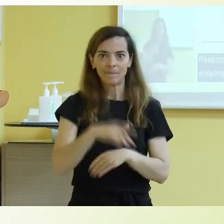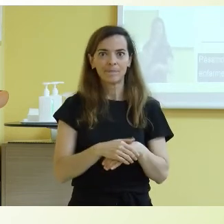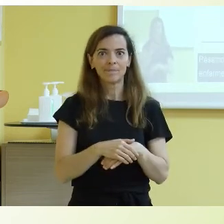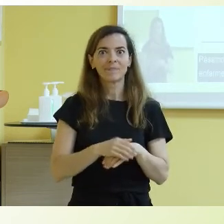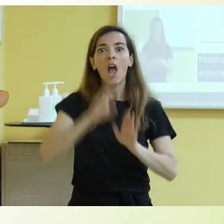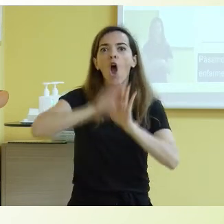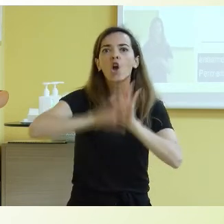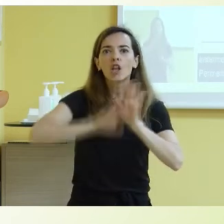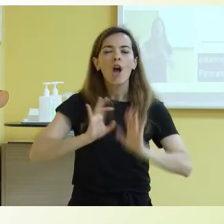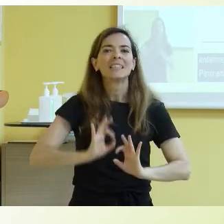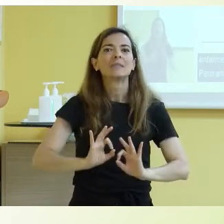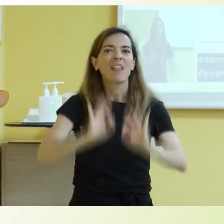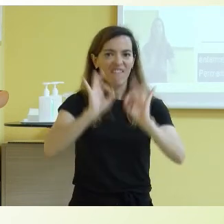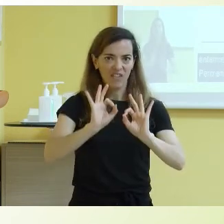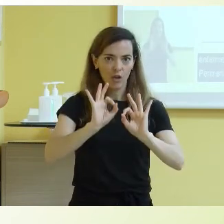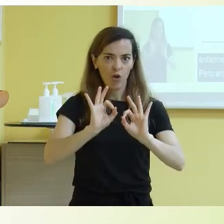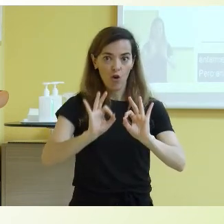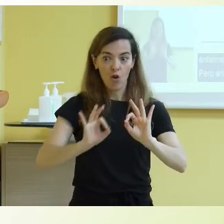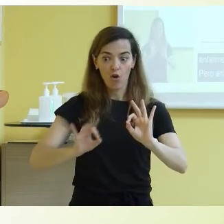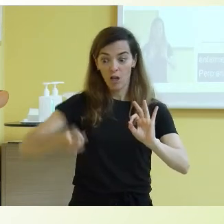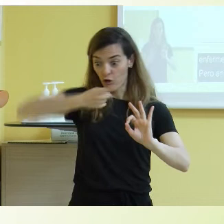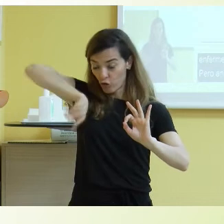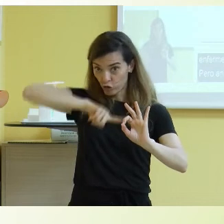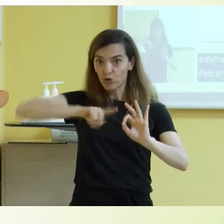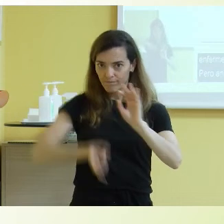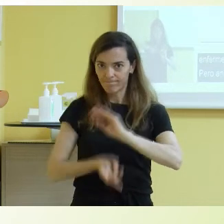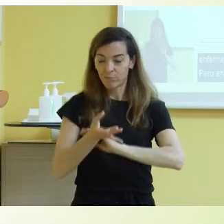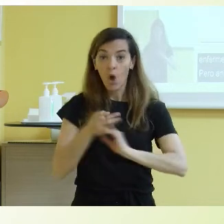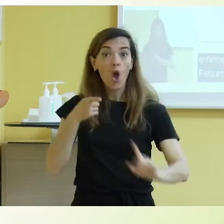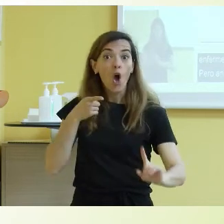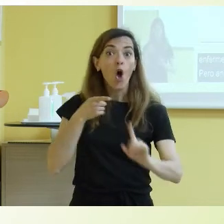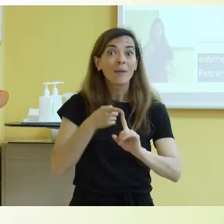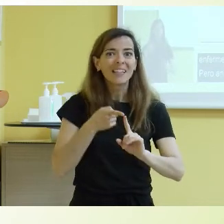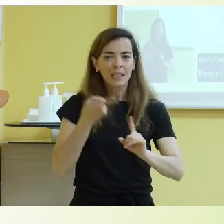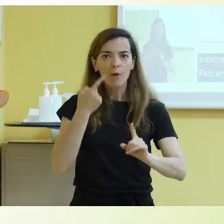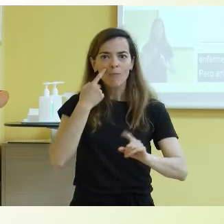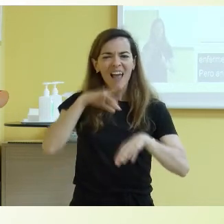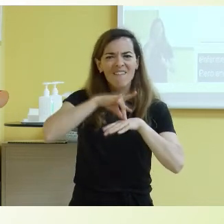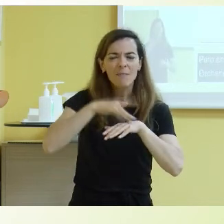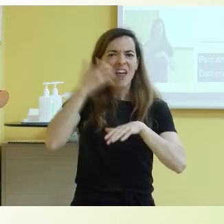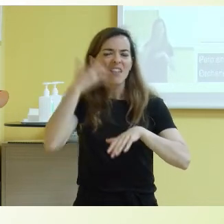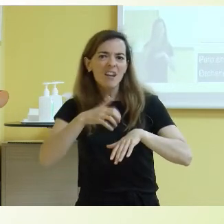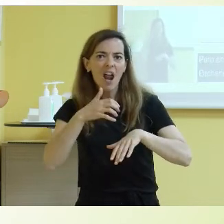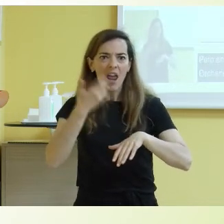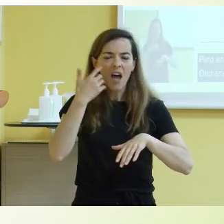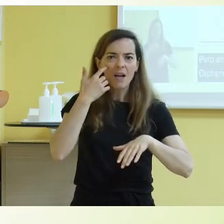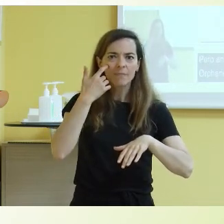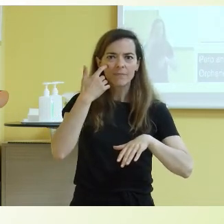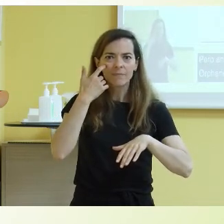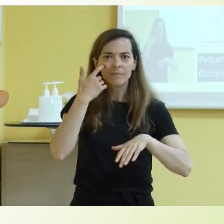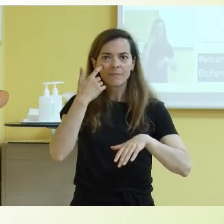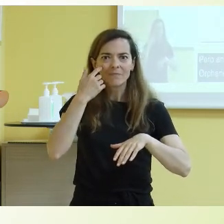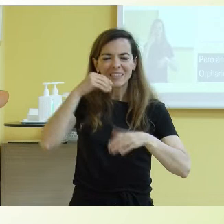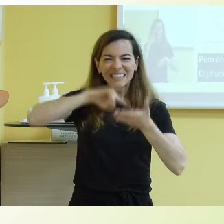codificación específica desarrollada por Orphanet con el objetivo de mejorar la trazabilidad de las enfermedades raras en los sistemas de